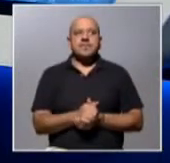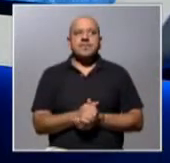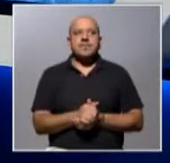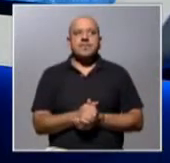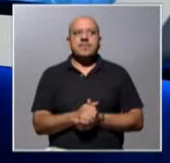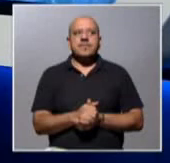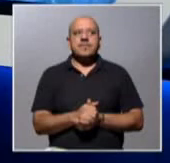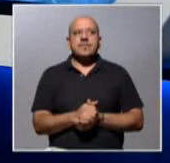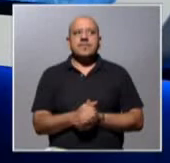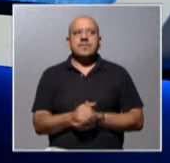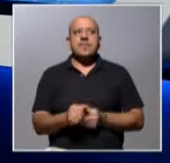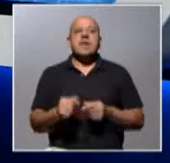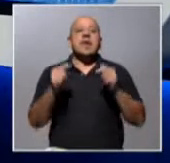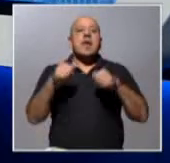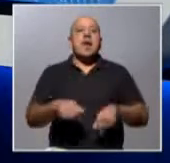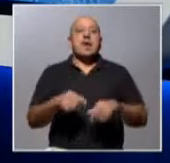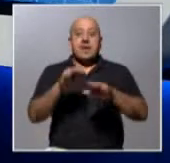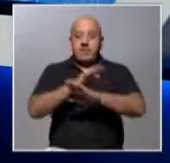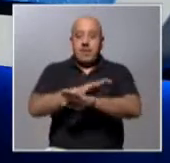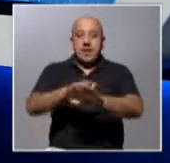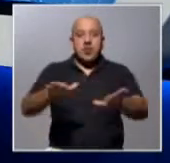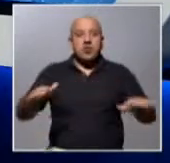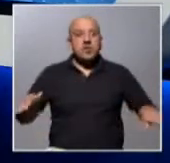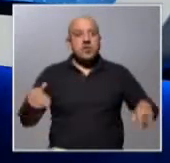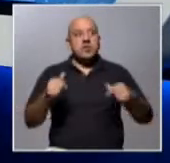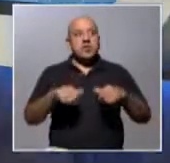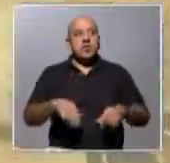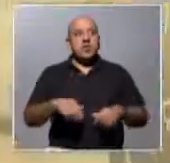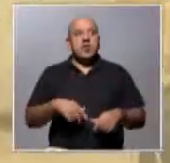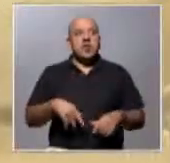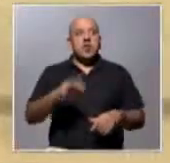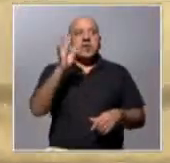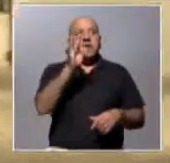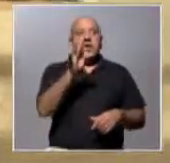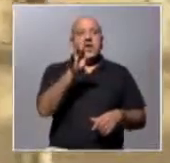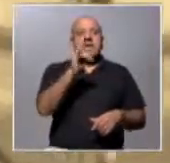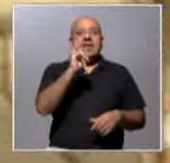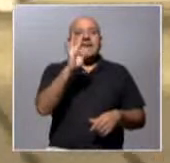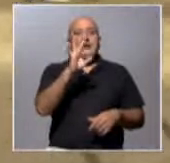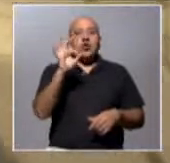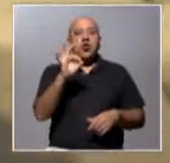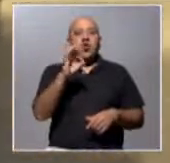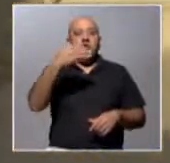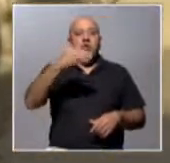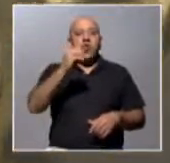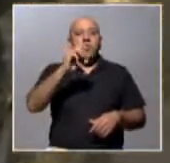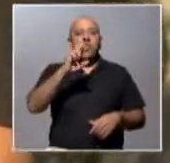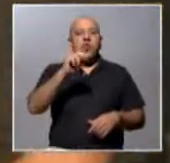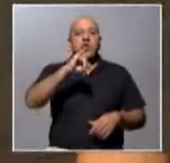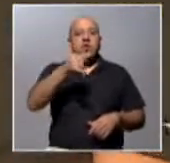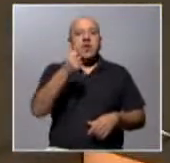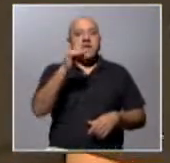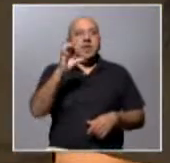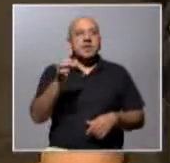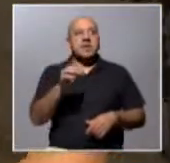Como te decía, ¿no? Merienda para los gurises del barrio acá en el Cerro, en el glorioso Tito Borjas de Bélgica y Gibraltar. En esta esquina